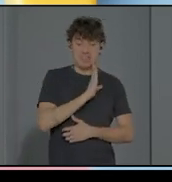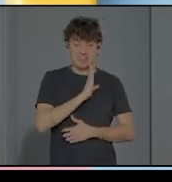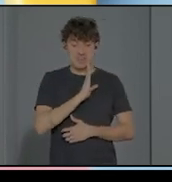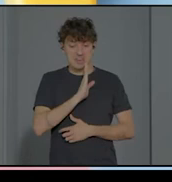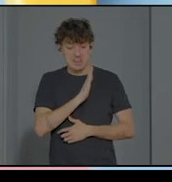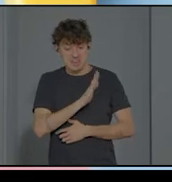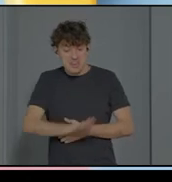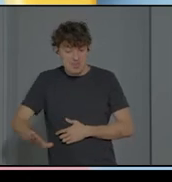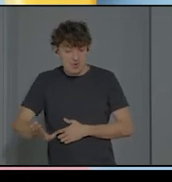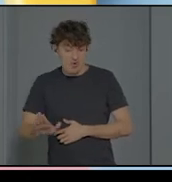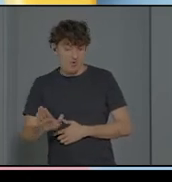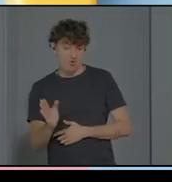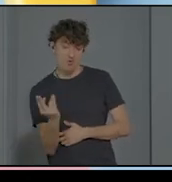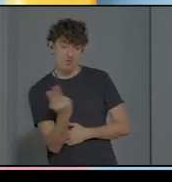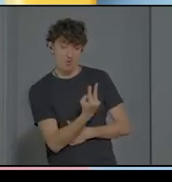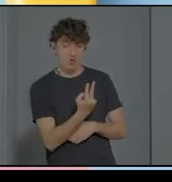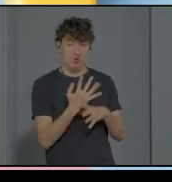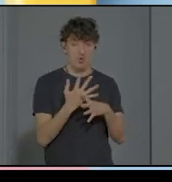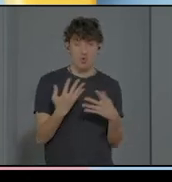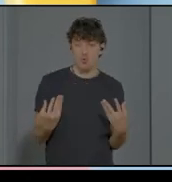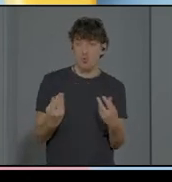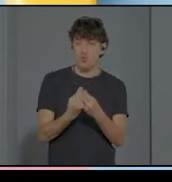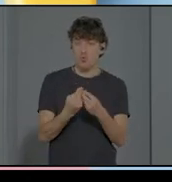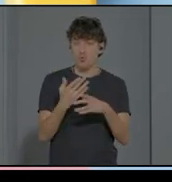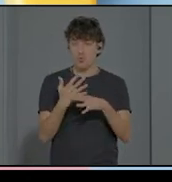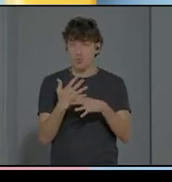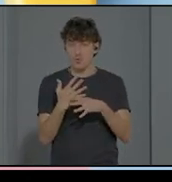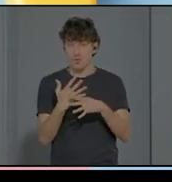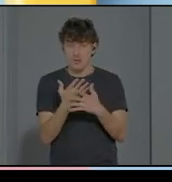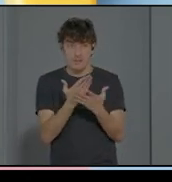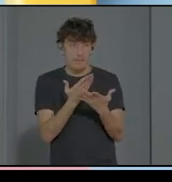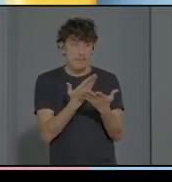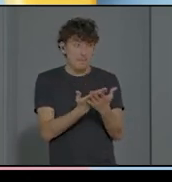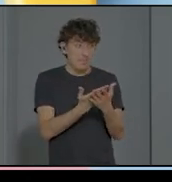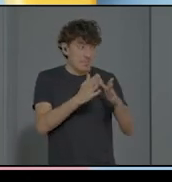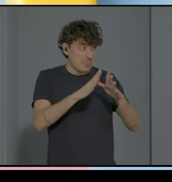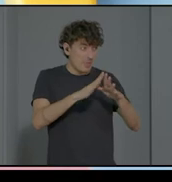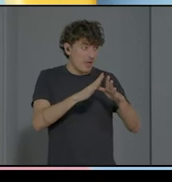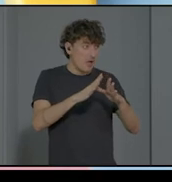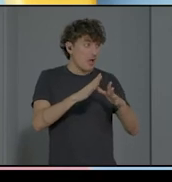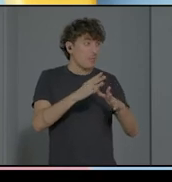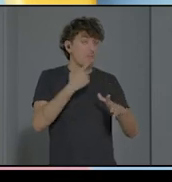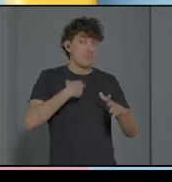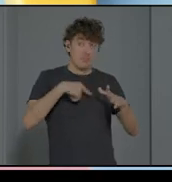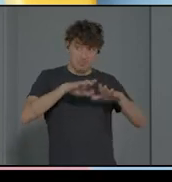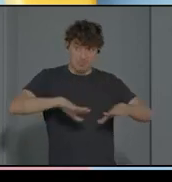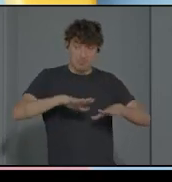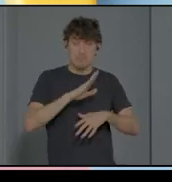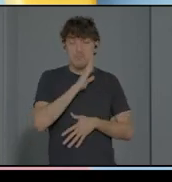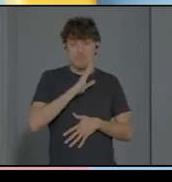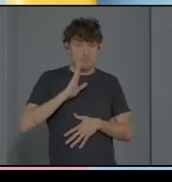Giuseppe me pide que vaya más despacio. Si ponemos juntos una madre y un niño para que jueguen, podemos